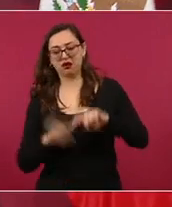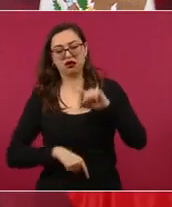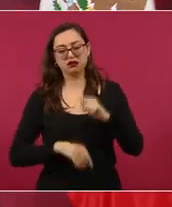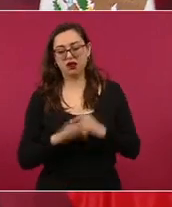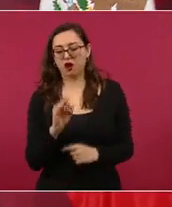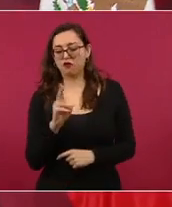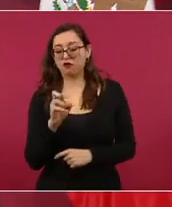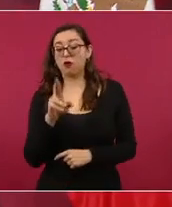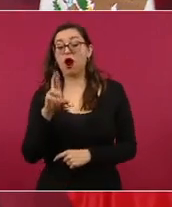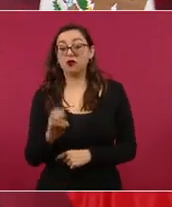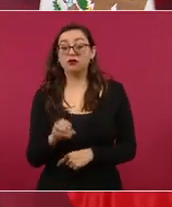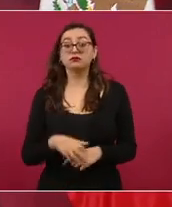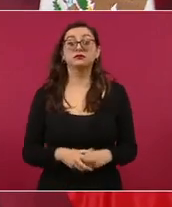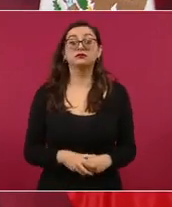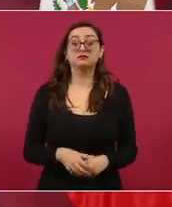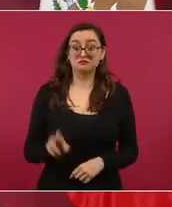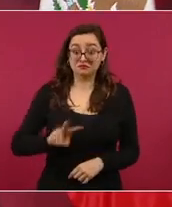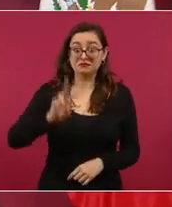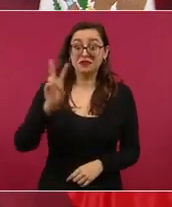me desaforaron,